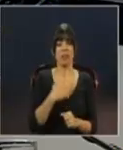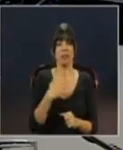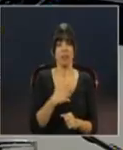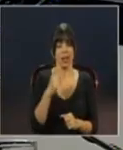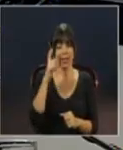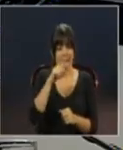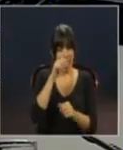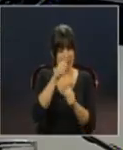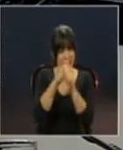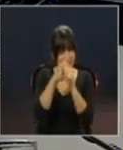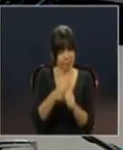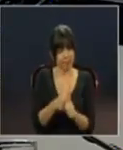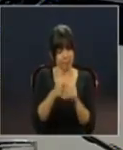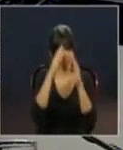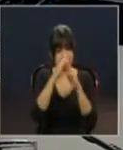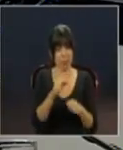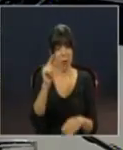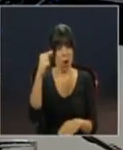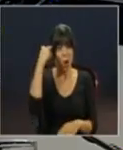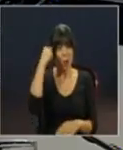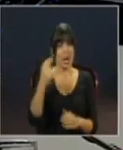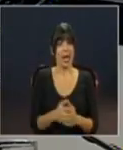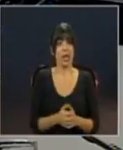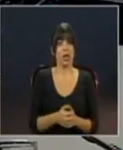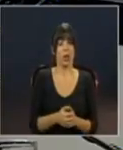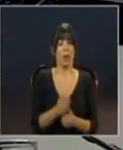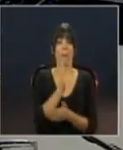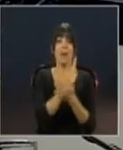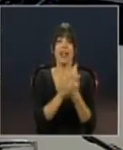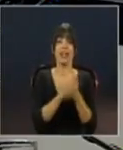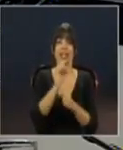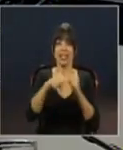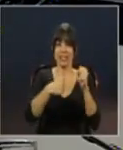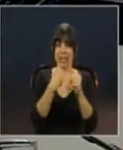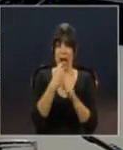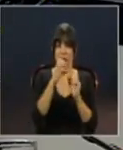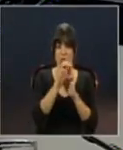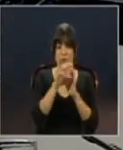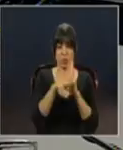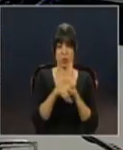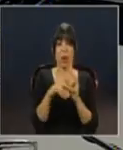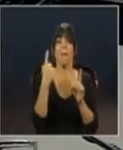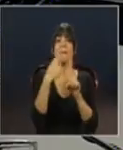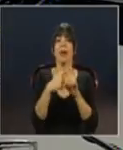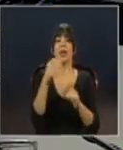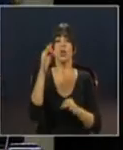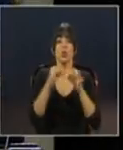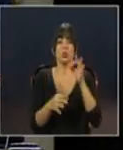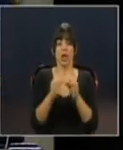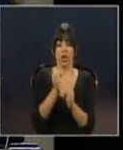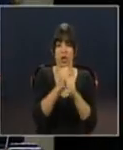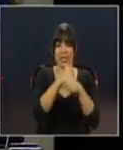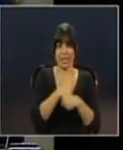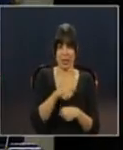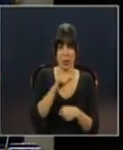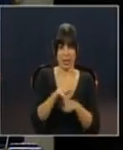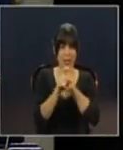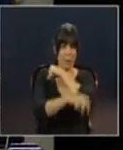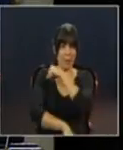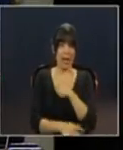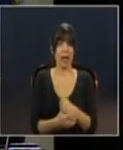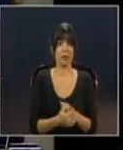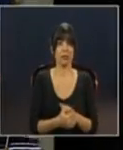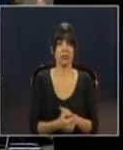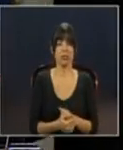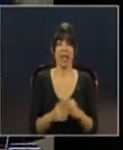acatamiento obligatorio para el gobierno emitidas por la Sala Constitucional y los juzgados de ejecución de la pena. Las dimensiones